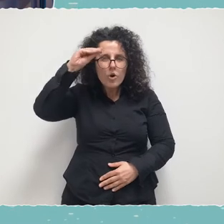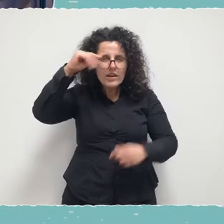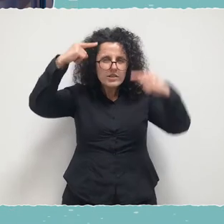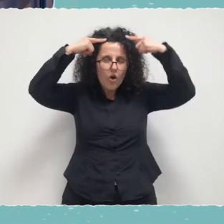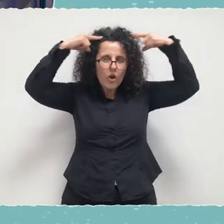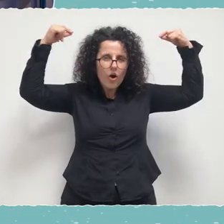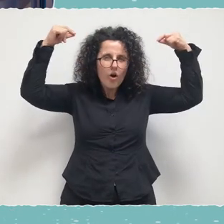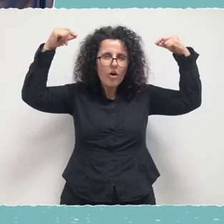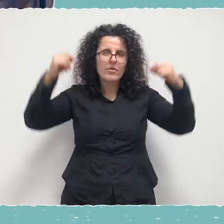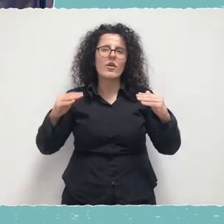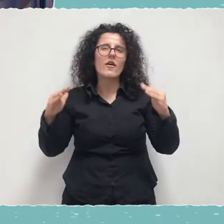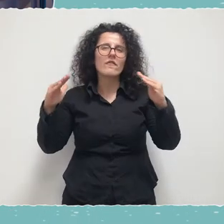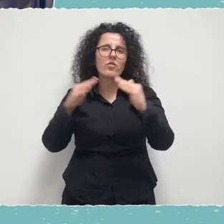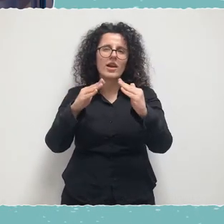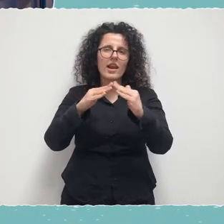moi listo.